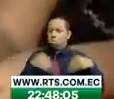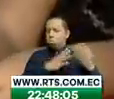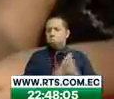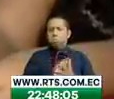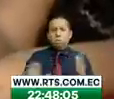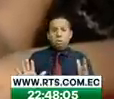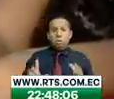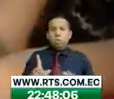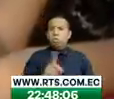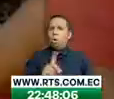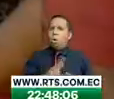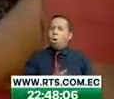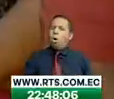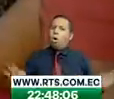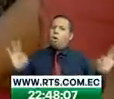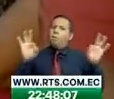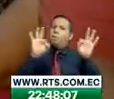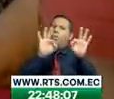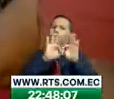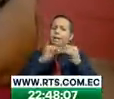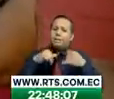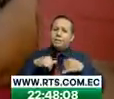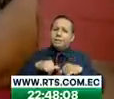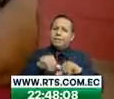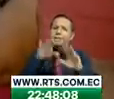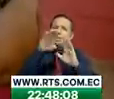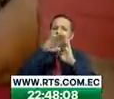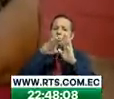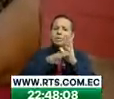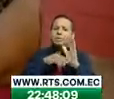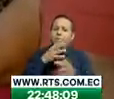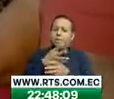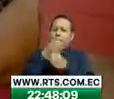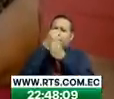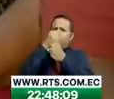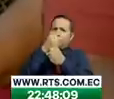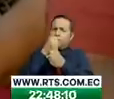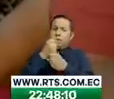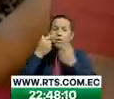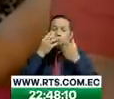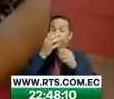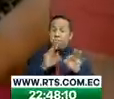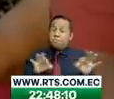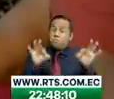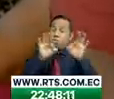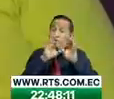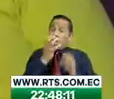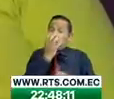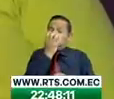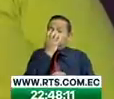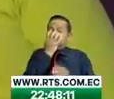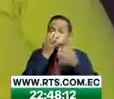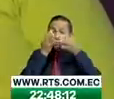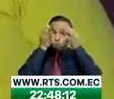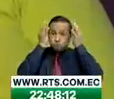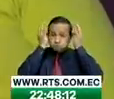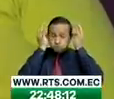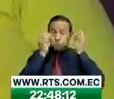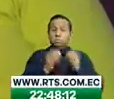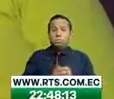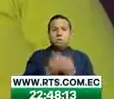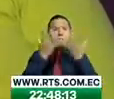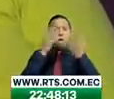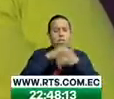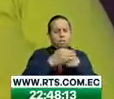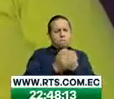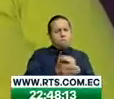las medidas de protección para contener el virus deben ser las mismas, sobre todo el uso de mascarillas. Que se mantengan siempre lavándose